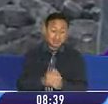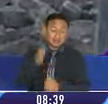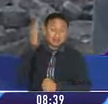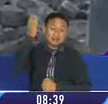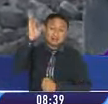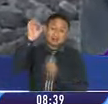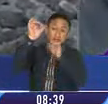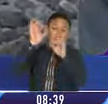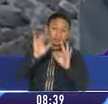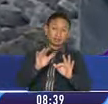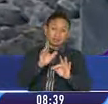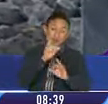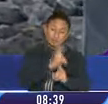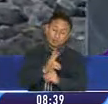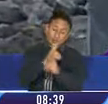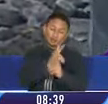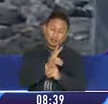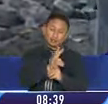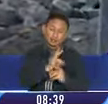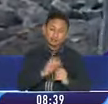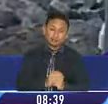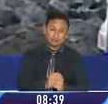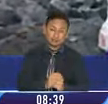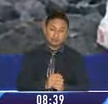los bendiga y les proteja mucho. Y